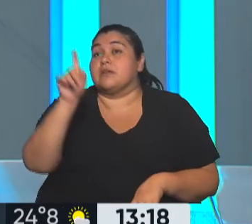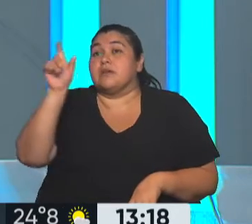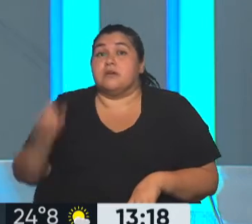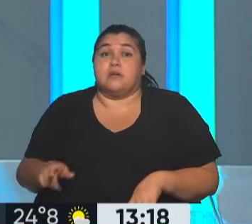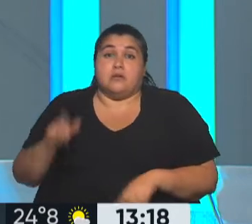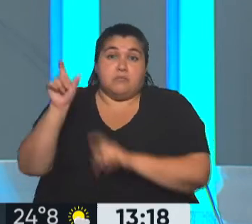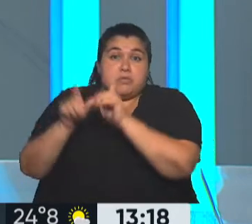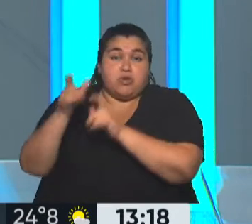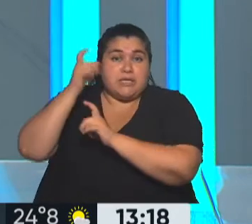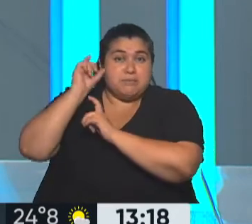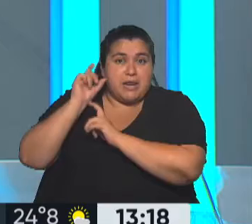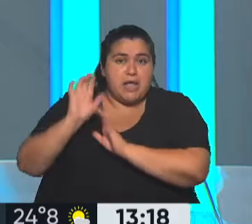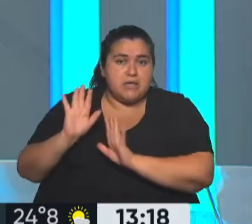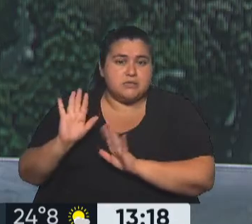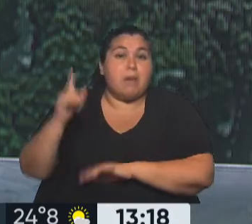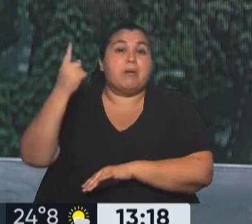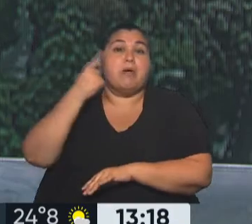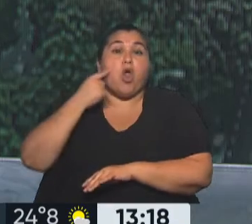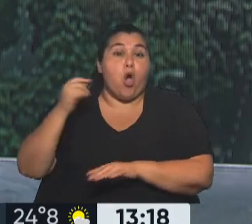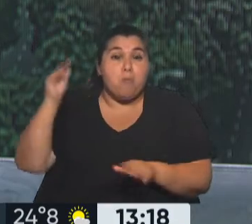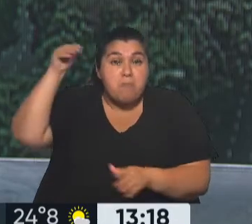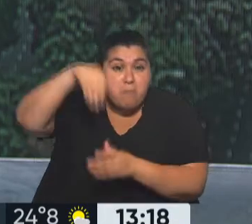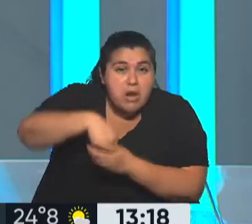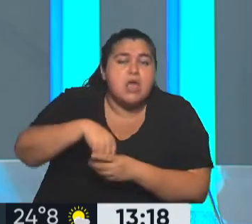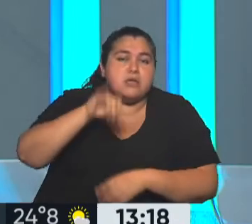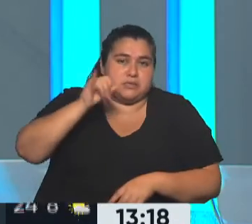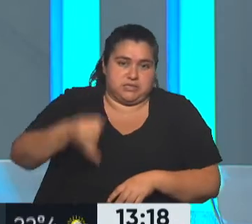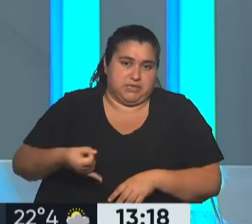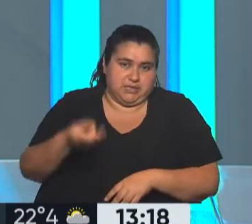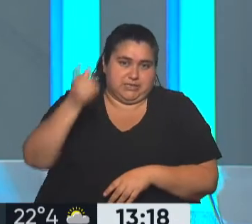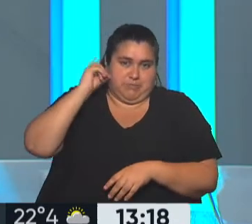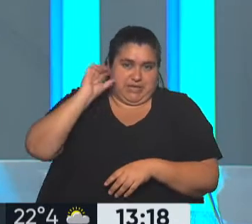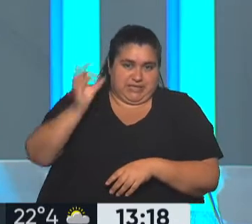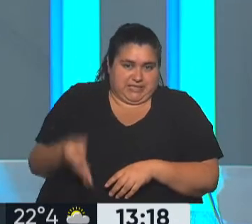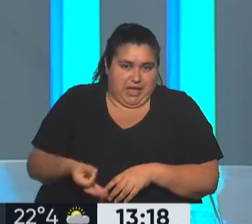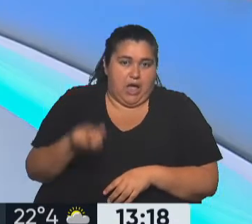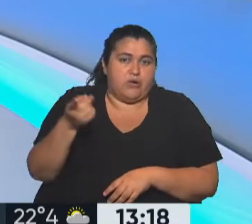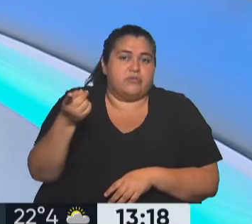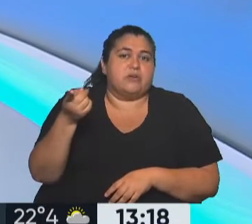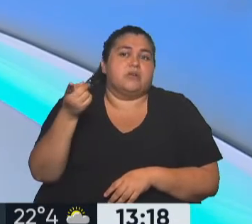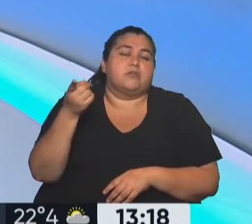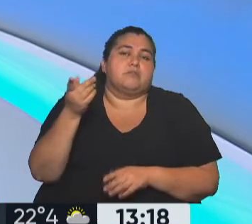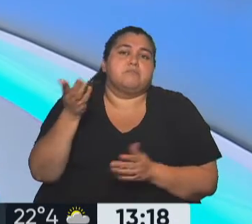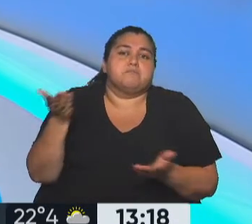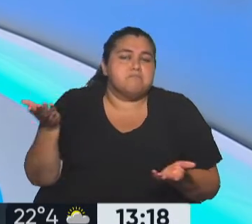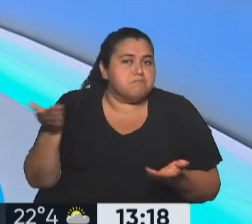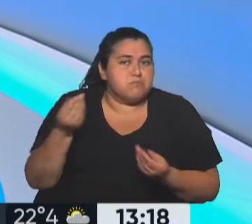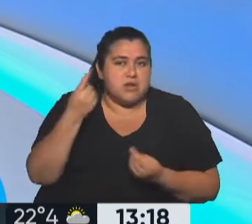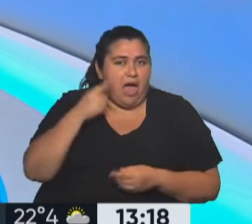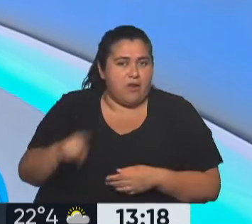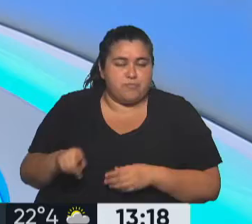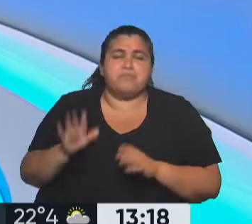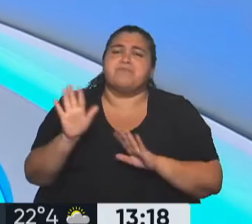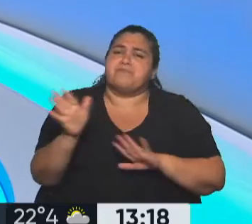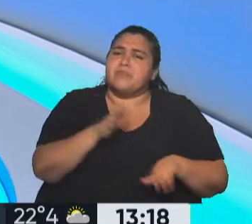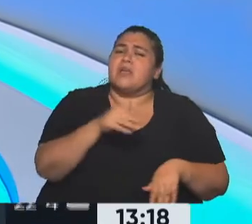con Por lo menos una el experiencia. primero. El Digo, resto fueron a colaborar. Claro, claro. Sí, El sí. primero era una persona operaria Claro. con experiencia. Y ¿no? doctor, me parece importante porque,